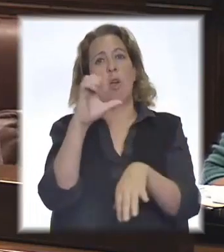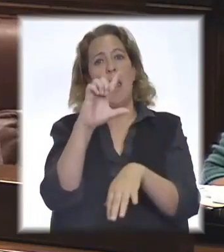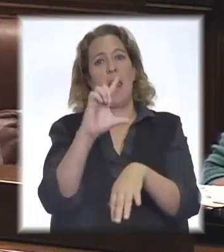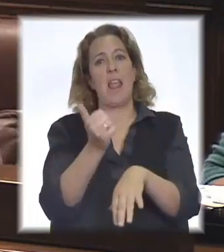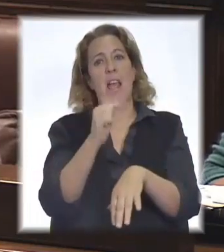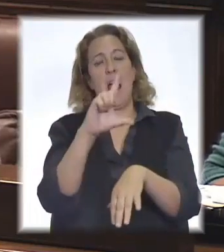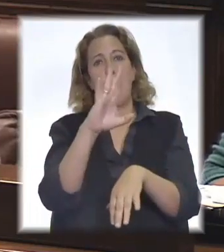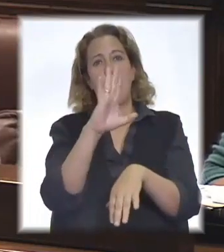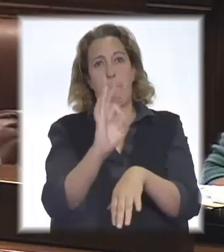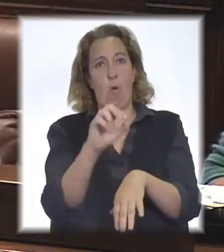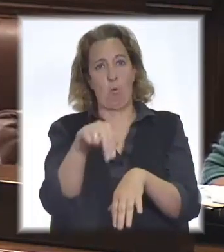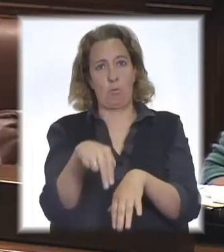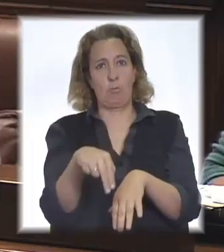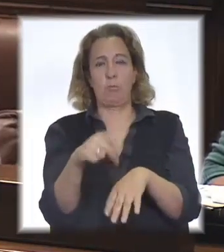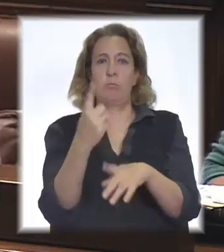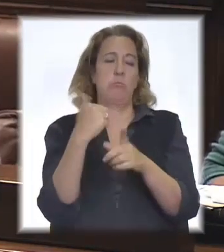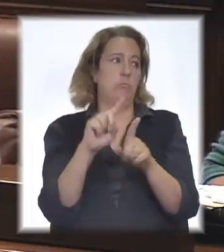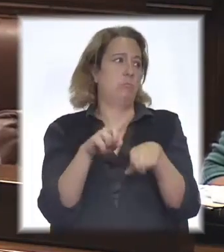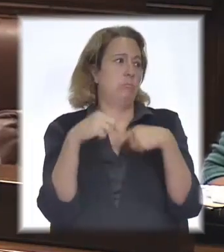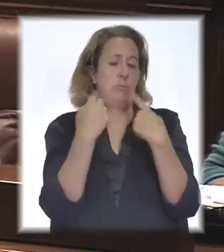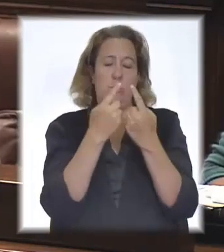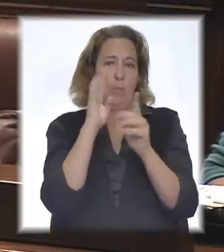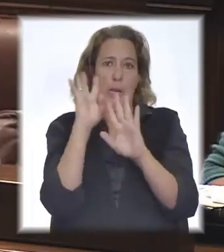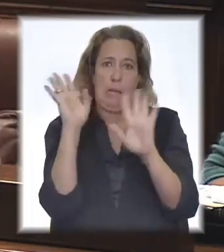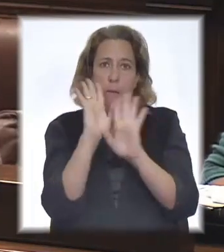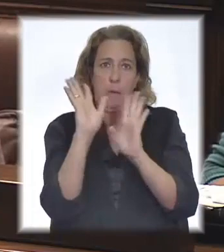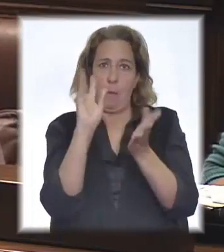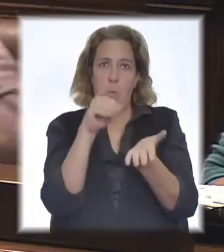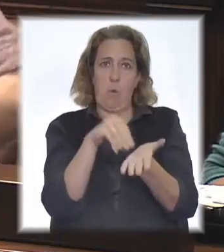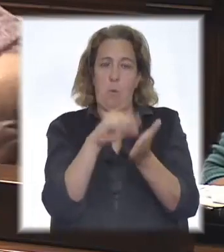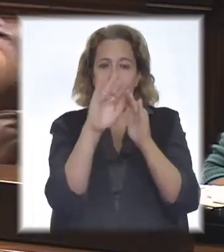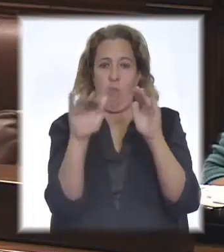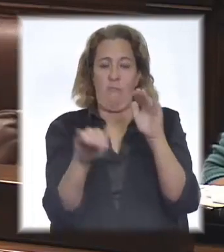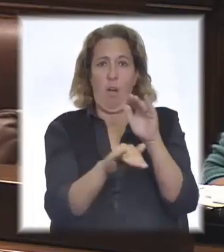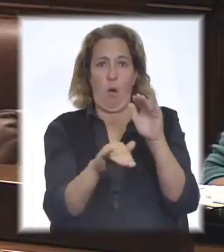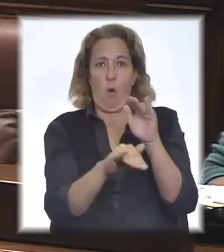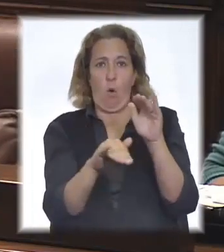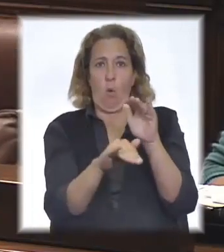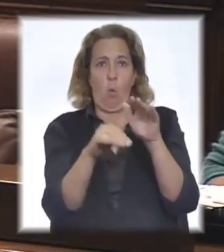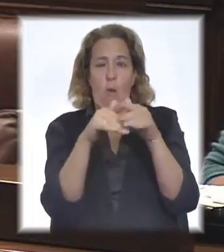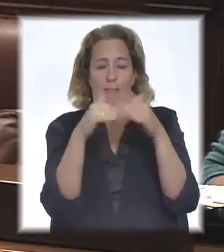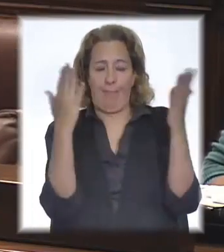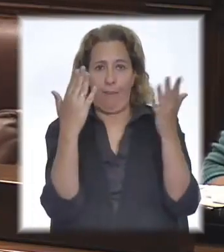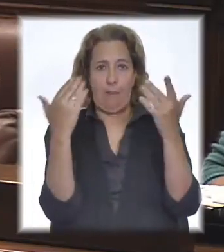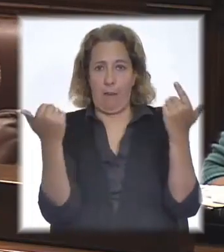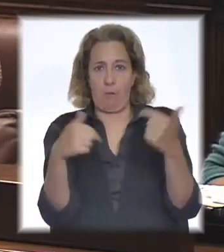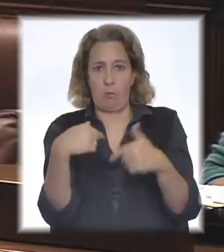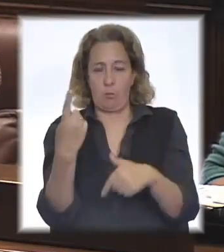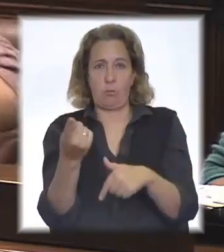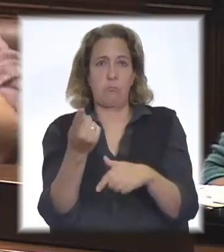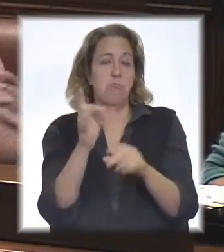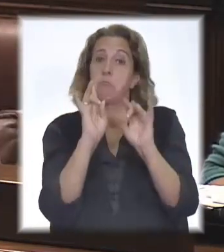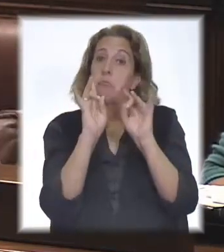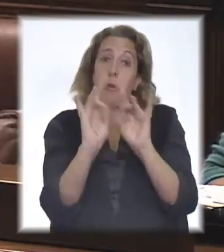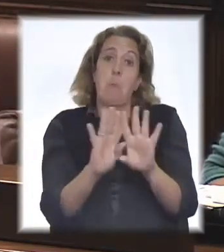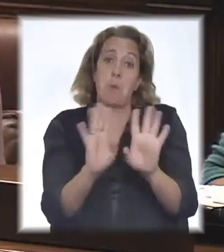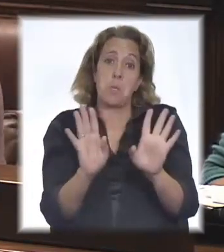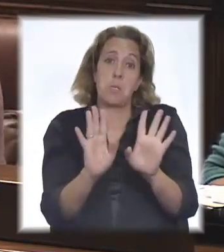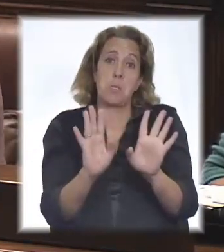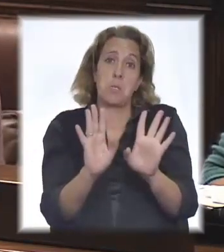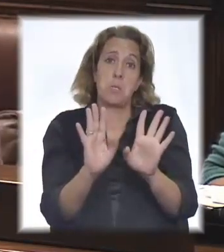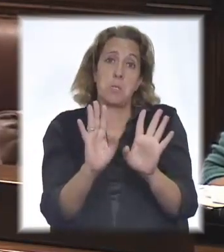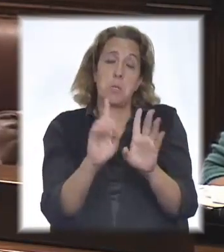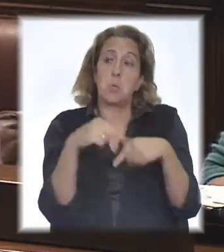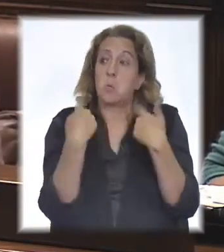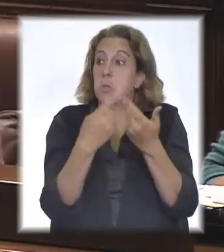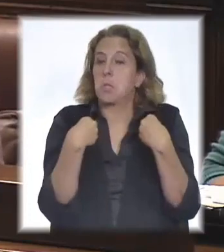nuestra intención estaba ponerlo por debajo de cualquier consideración simplemente en